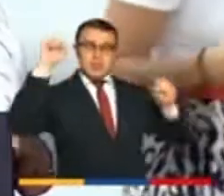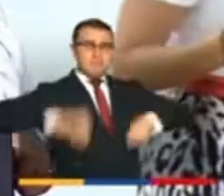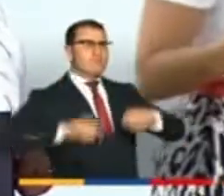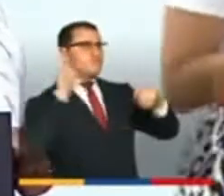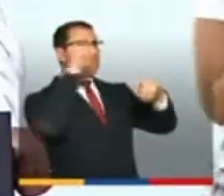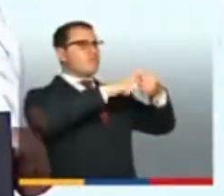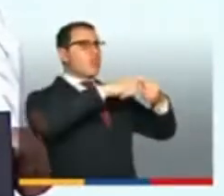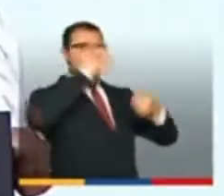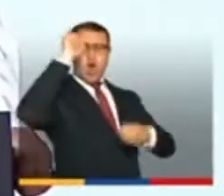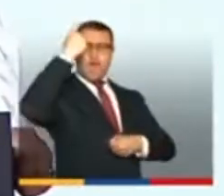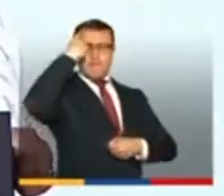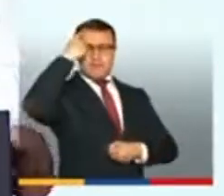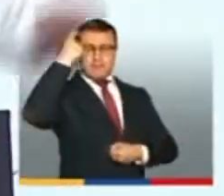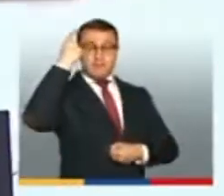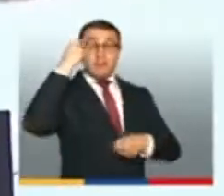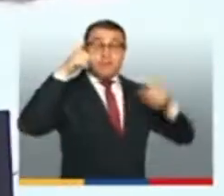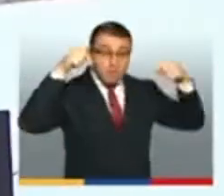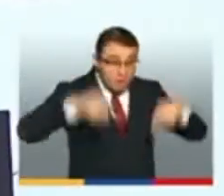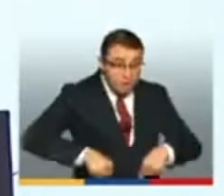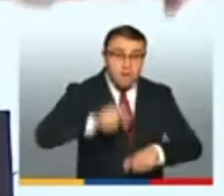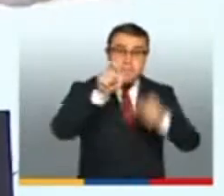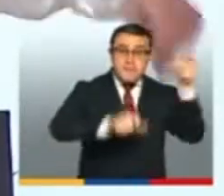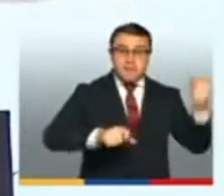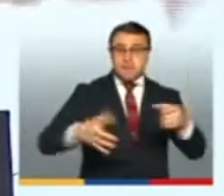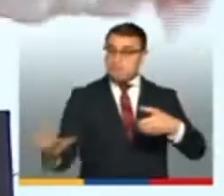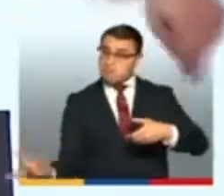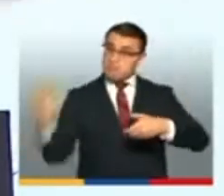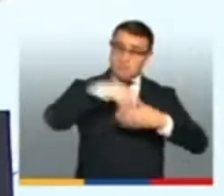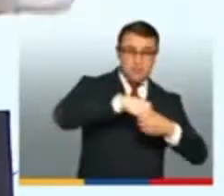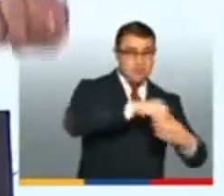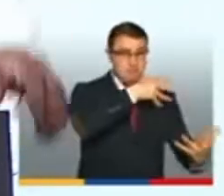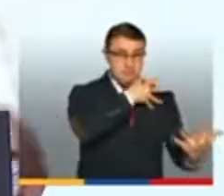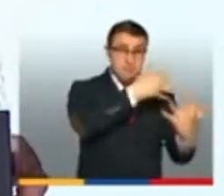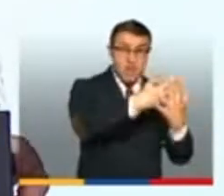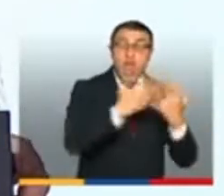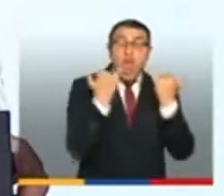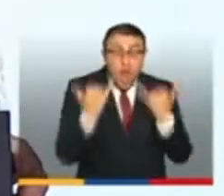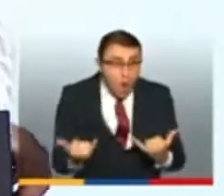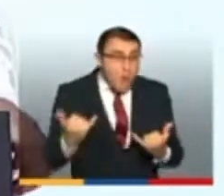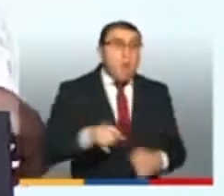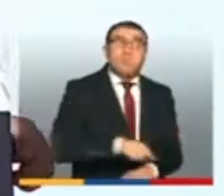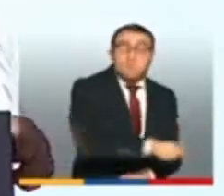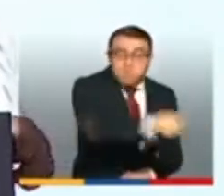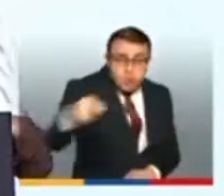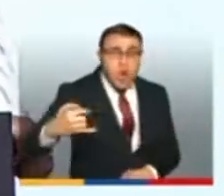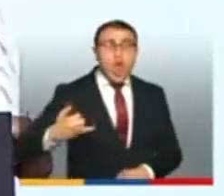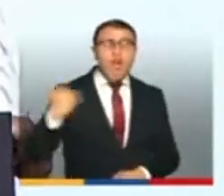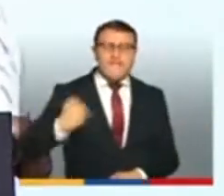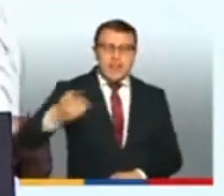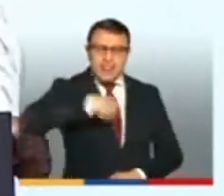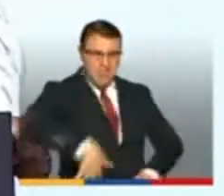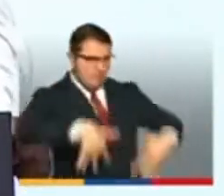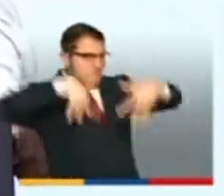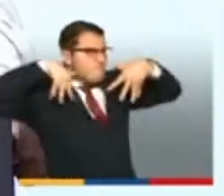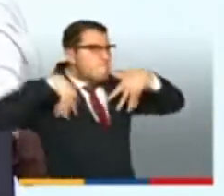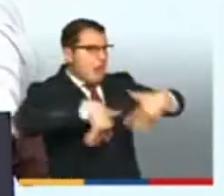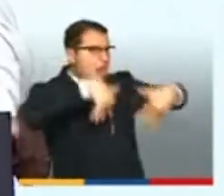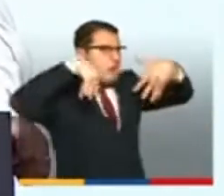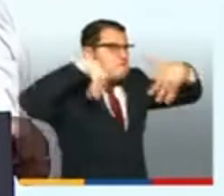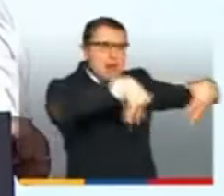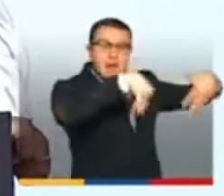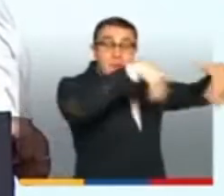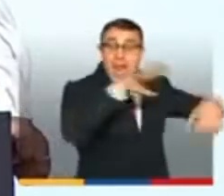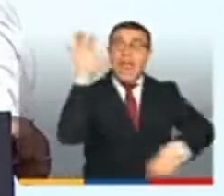aquí encarcelaron como encarcelan a uno hoy a los jóvenes por protestar aquí